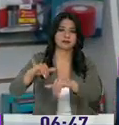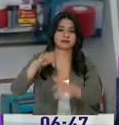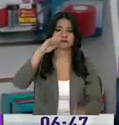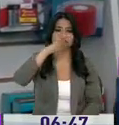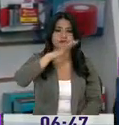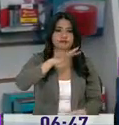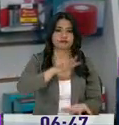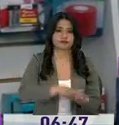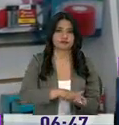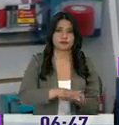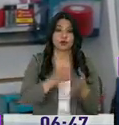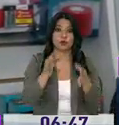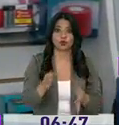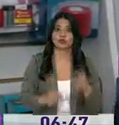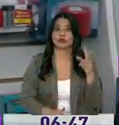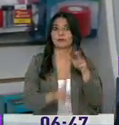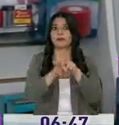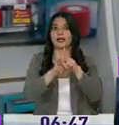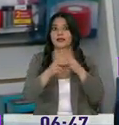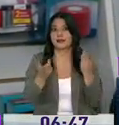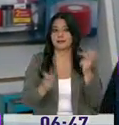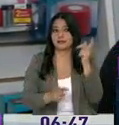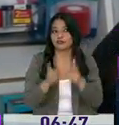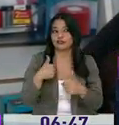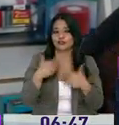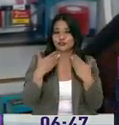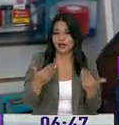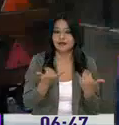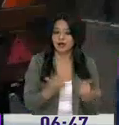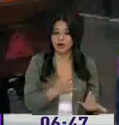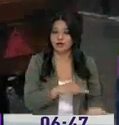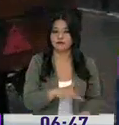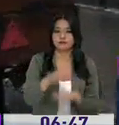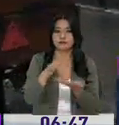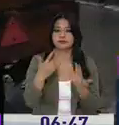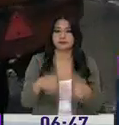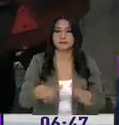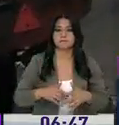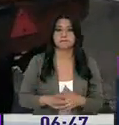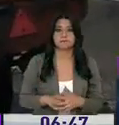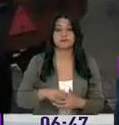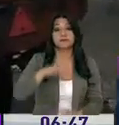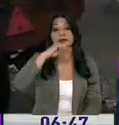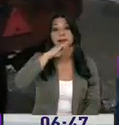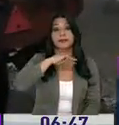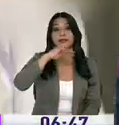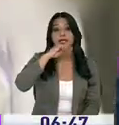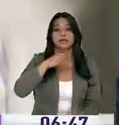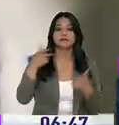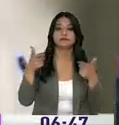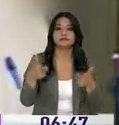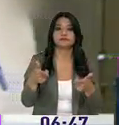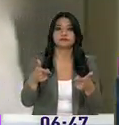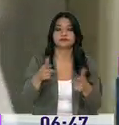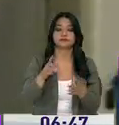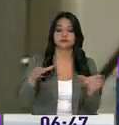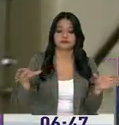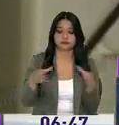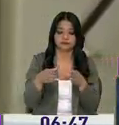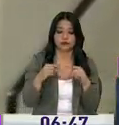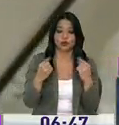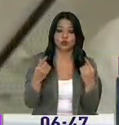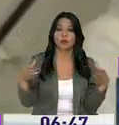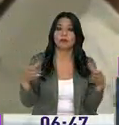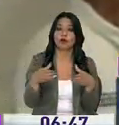nos cayó sorpresa esto, ¿no? Yo creo que nadie a nivel de país estábamos preparados, ¿no? En el caso de Manta se realiza la vigilancia epidemiológica y el tamizaje